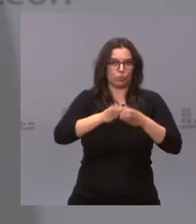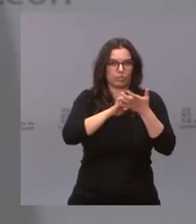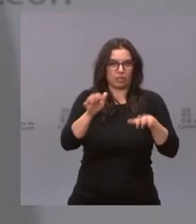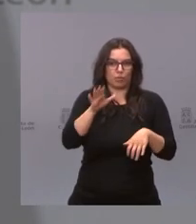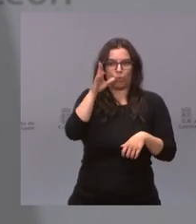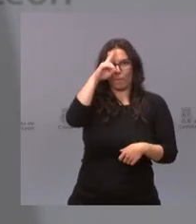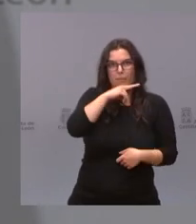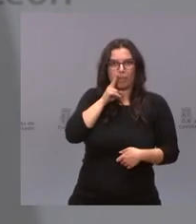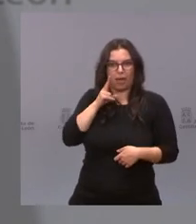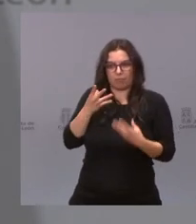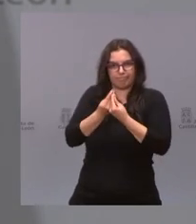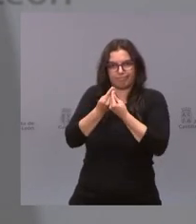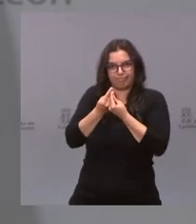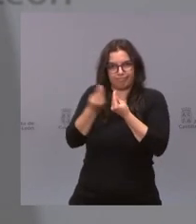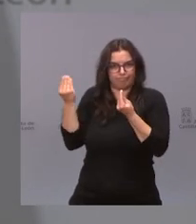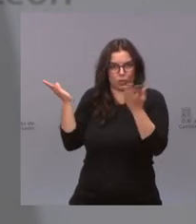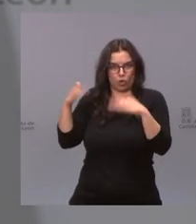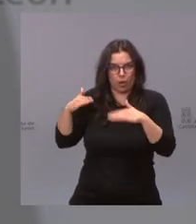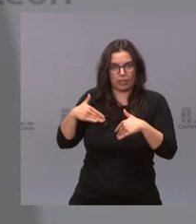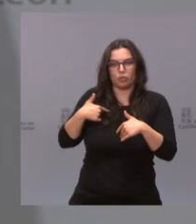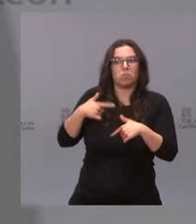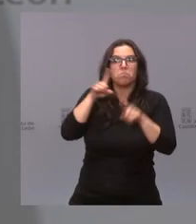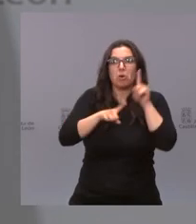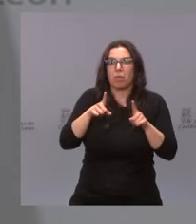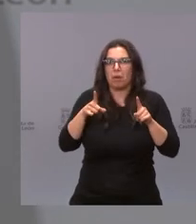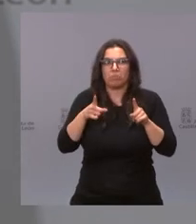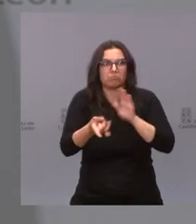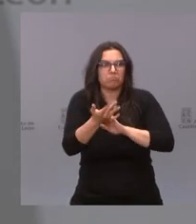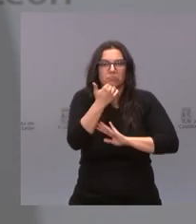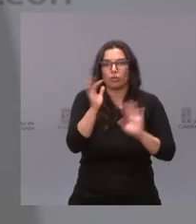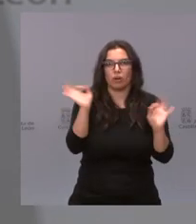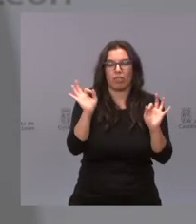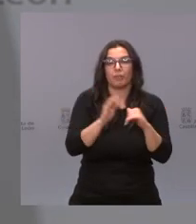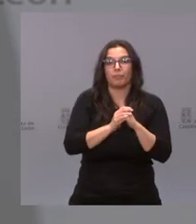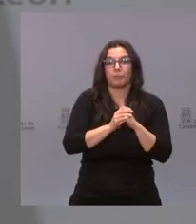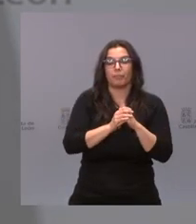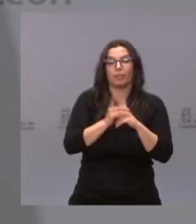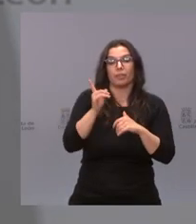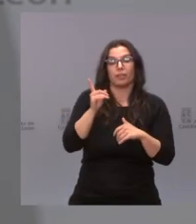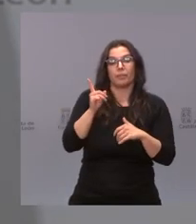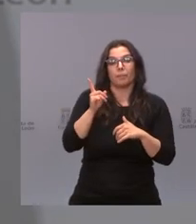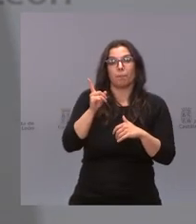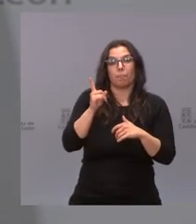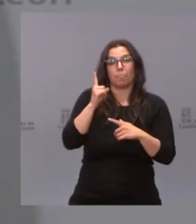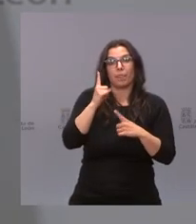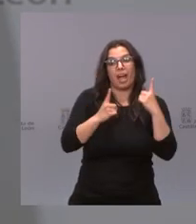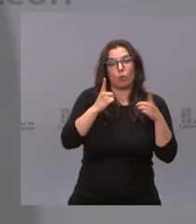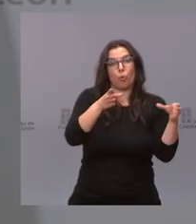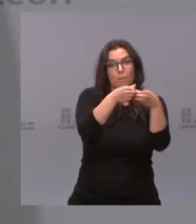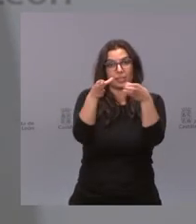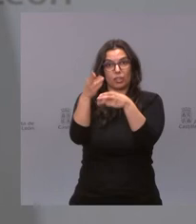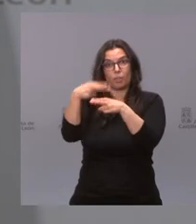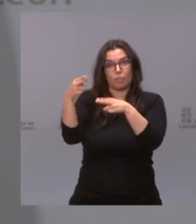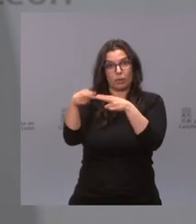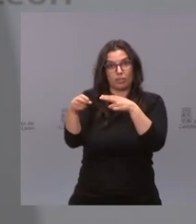habido ninguna incidencia reseñable. He de decirles que se nos ha pedido por parte de algún partido político una